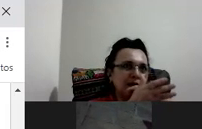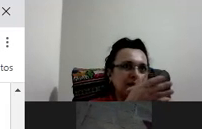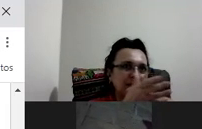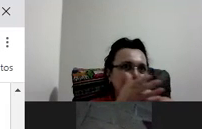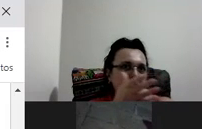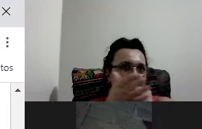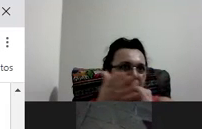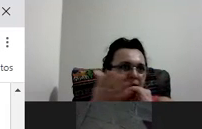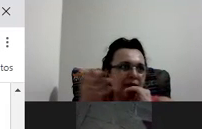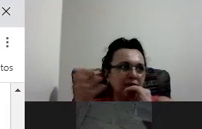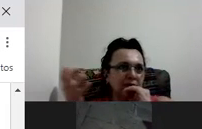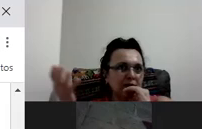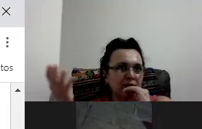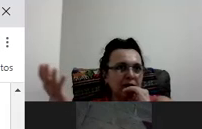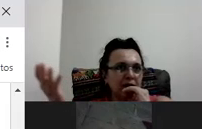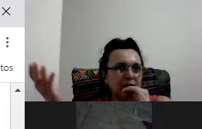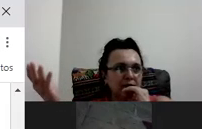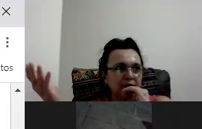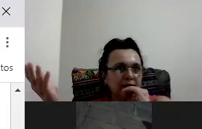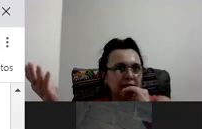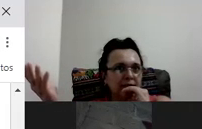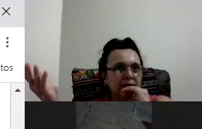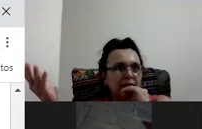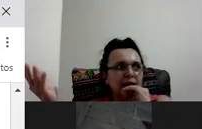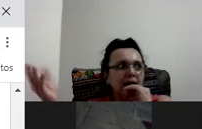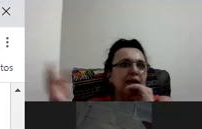empezar a desarrollar en verano, que es con el calor.